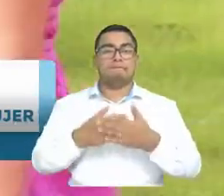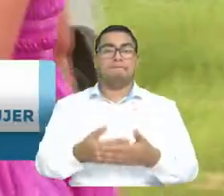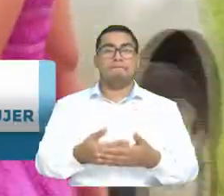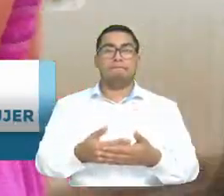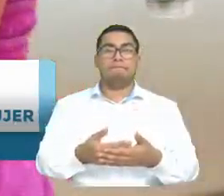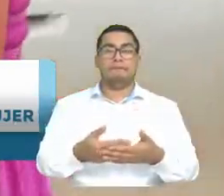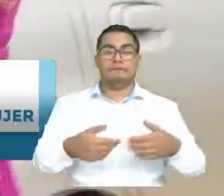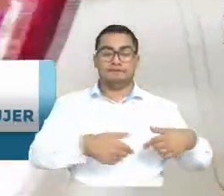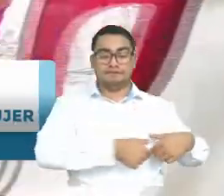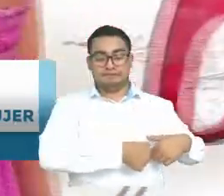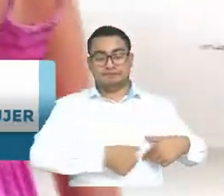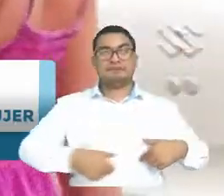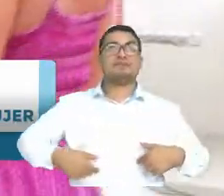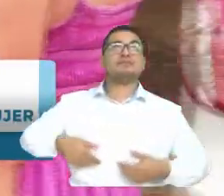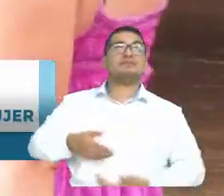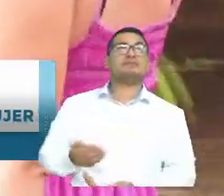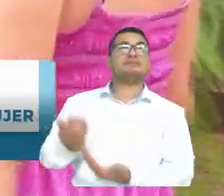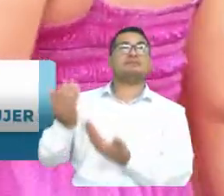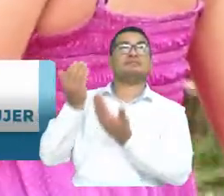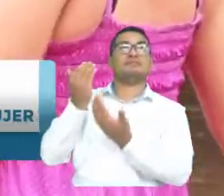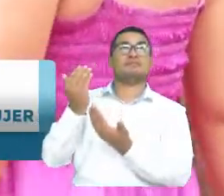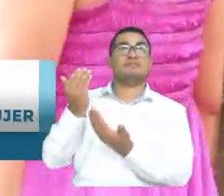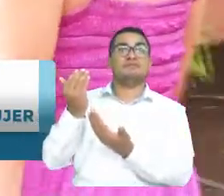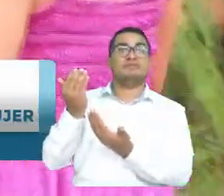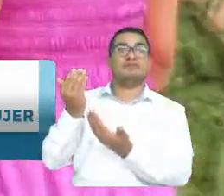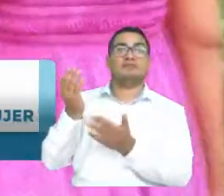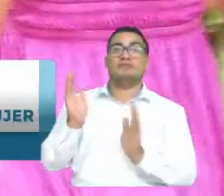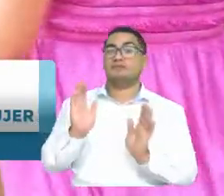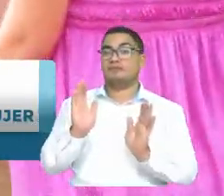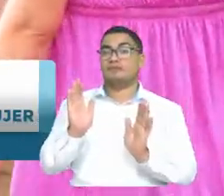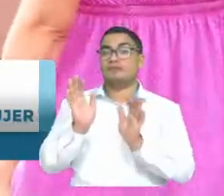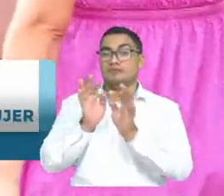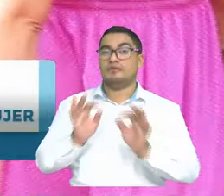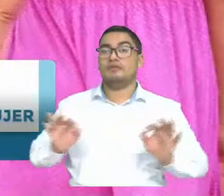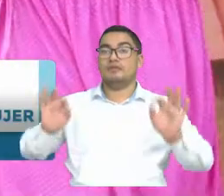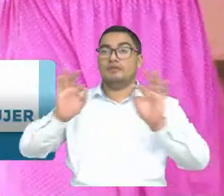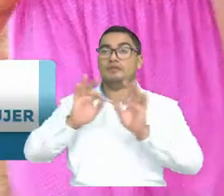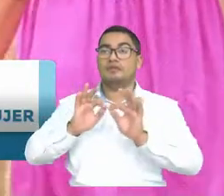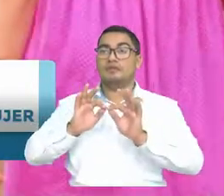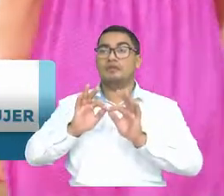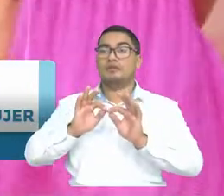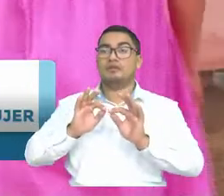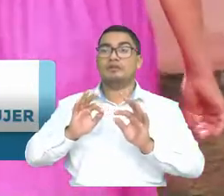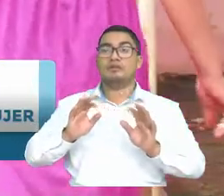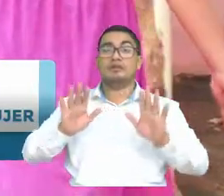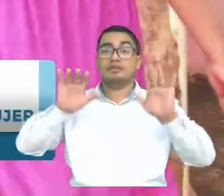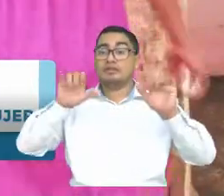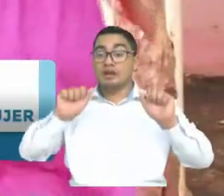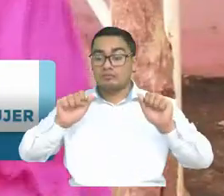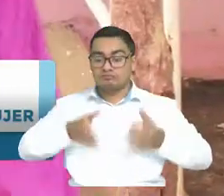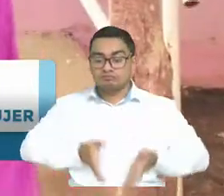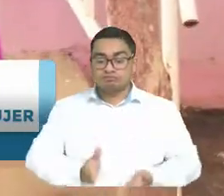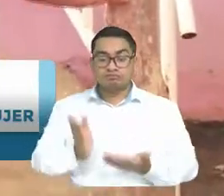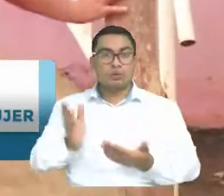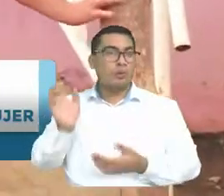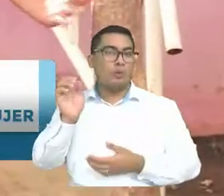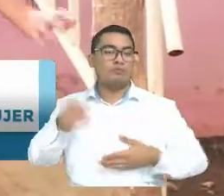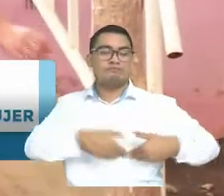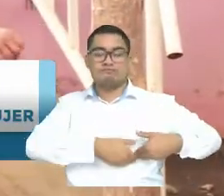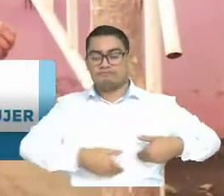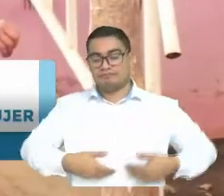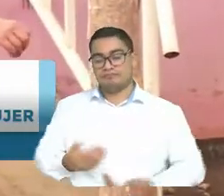por cesárea o de manera natural, que tiene que estarse chequeando después que haya tenido el bebé. O sea, tiene que estar yendo donde el